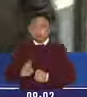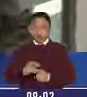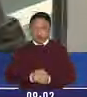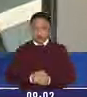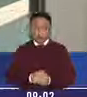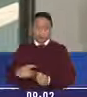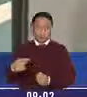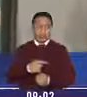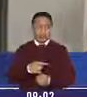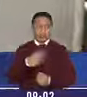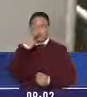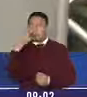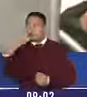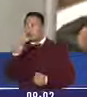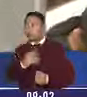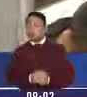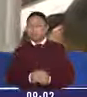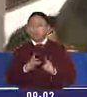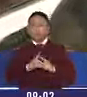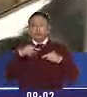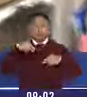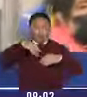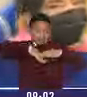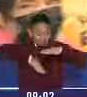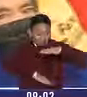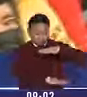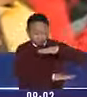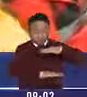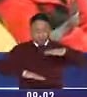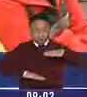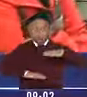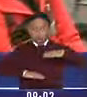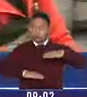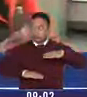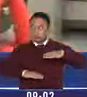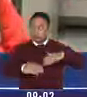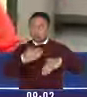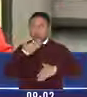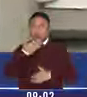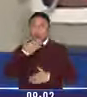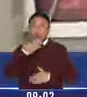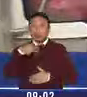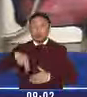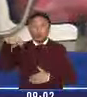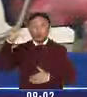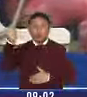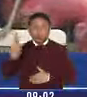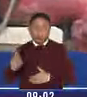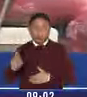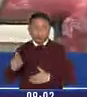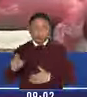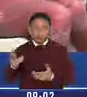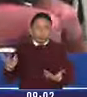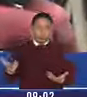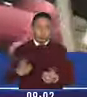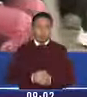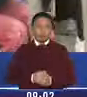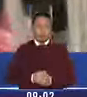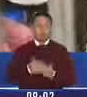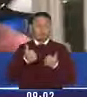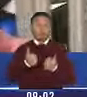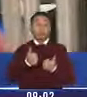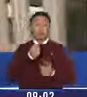Nos orientamos solo viendo al Pichincha, pero en lo que es nuestro sistema subterráneo hay que entender algunas particularidades, y es bueno por